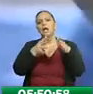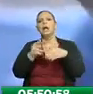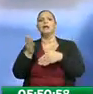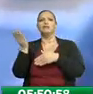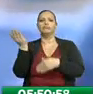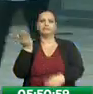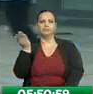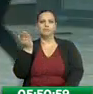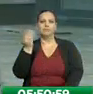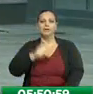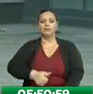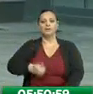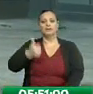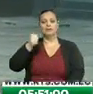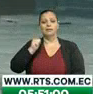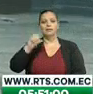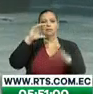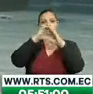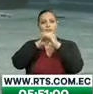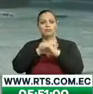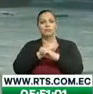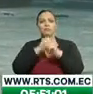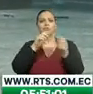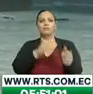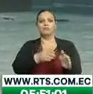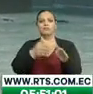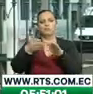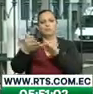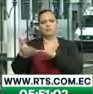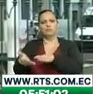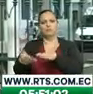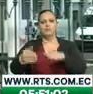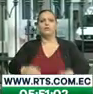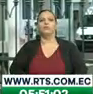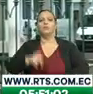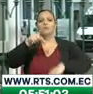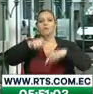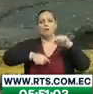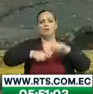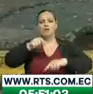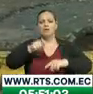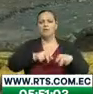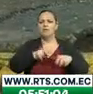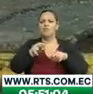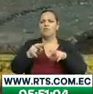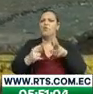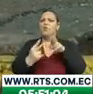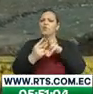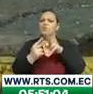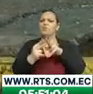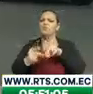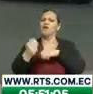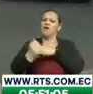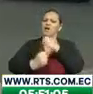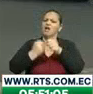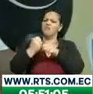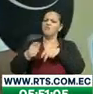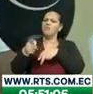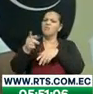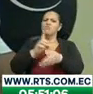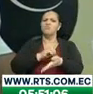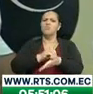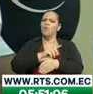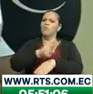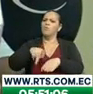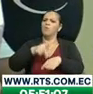complicaciones respiratorias asociadas al coronavirus. Sus colegas recordaron su trayectoria en el área médica del Hospital Rodríguez Zambrano. Bueno, sin duda